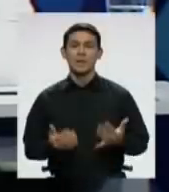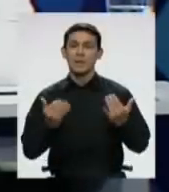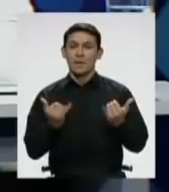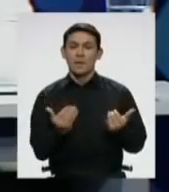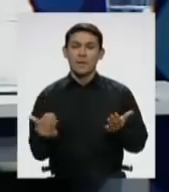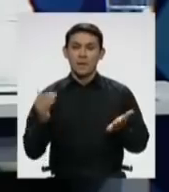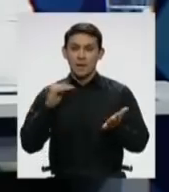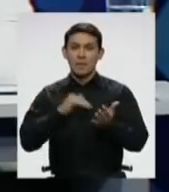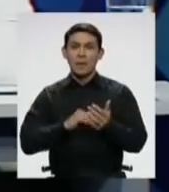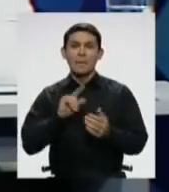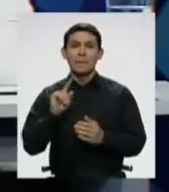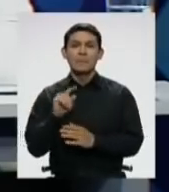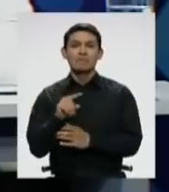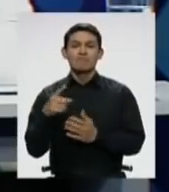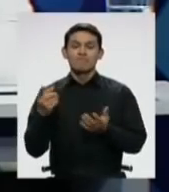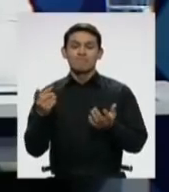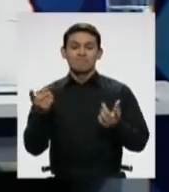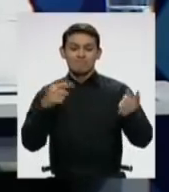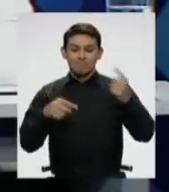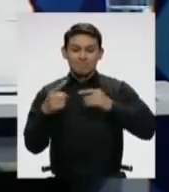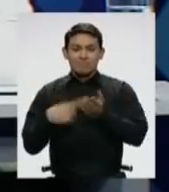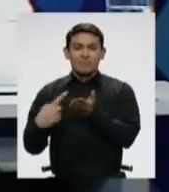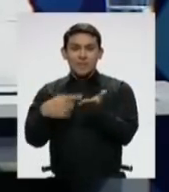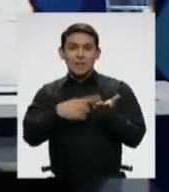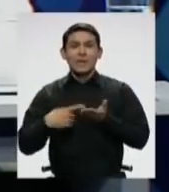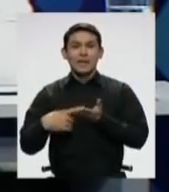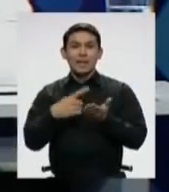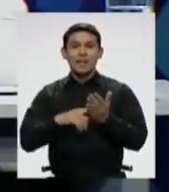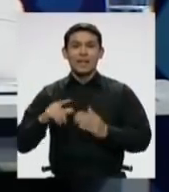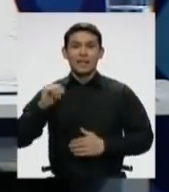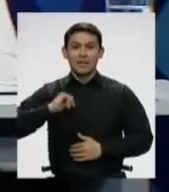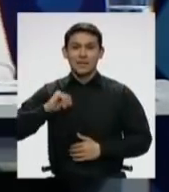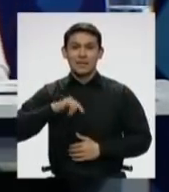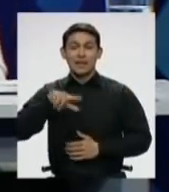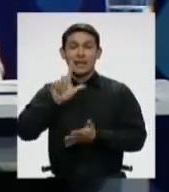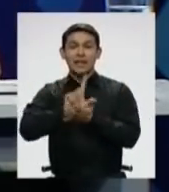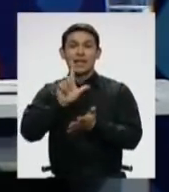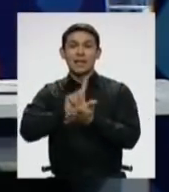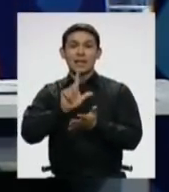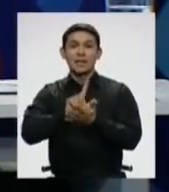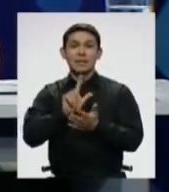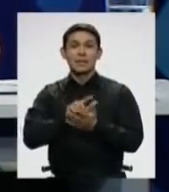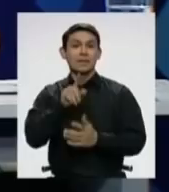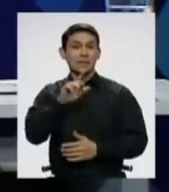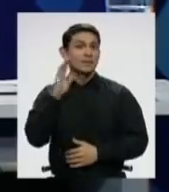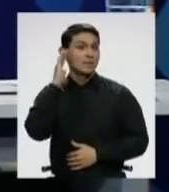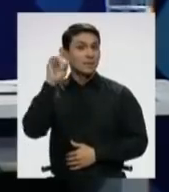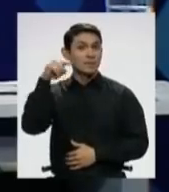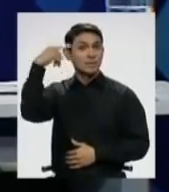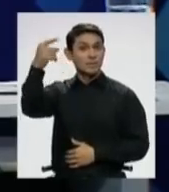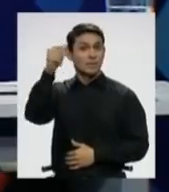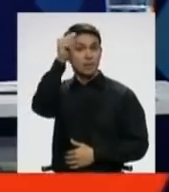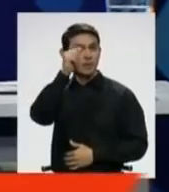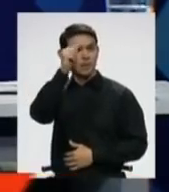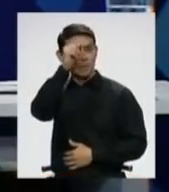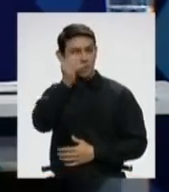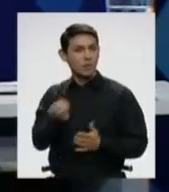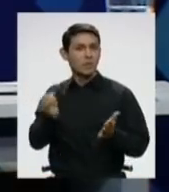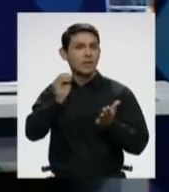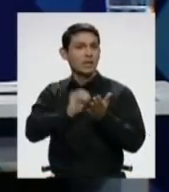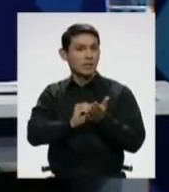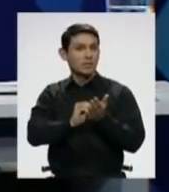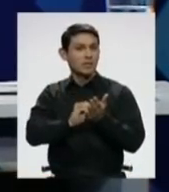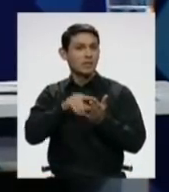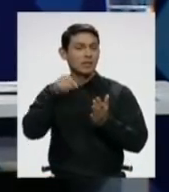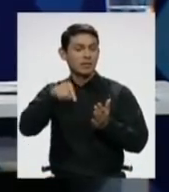vuelta en este primer debate municipal aquí en Lima. Recordemos que el próximo domingo tenemos otra cita con otros 10 candidatos aquí